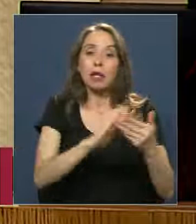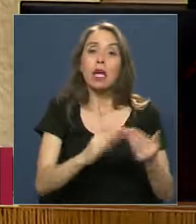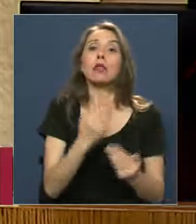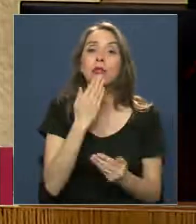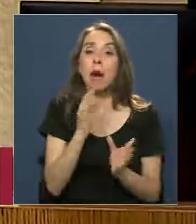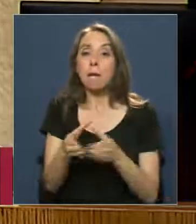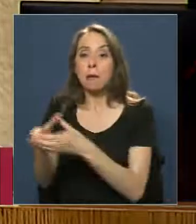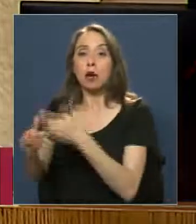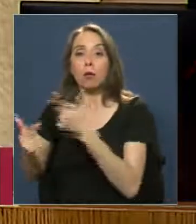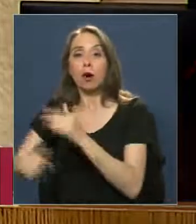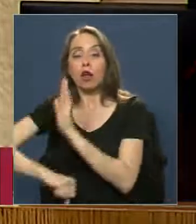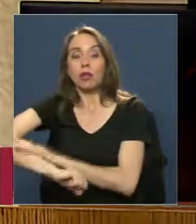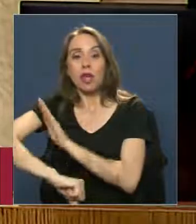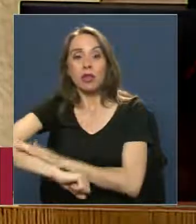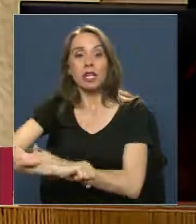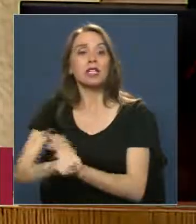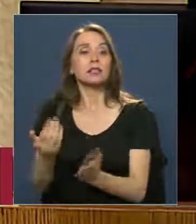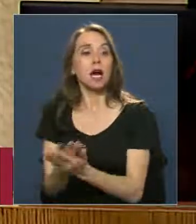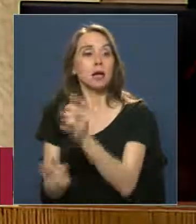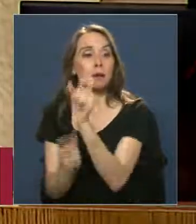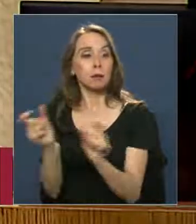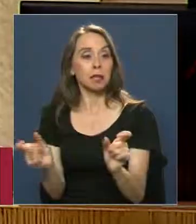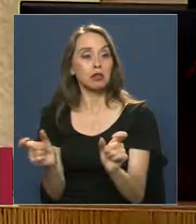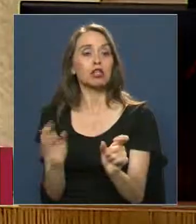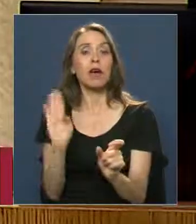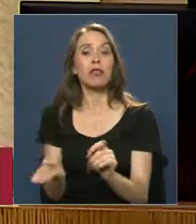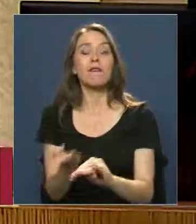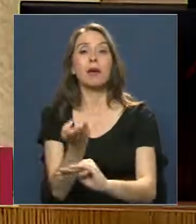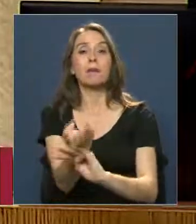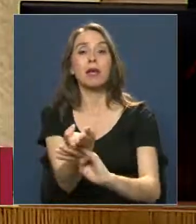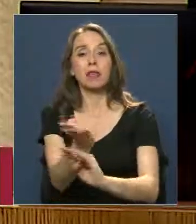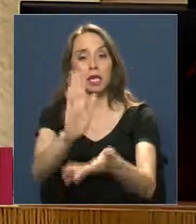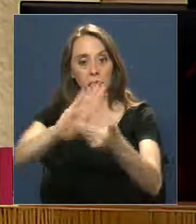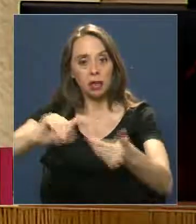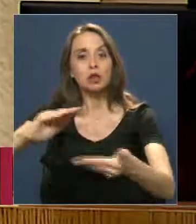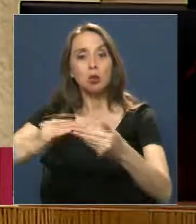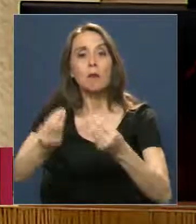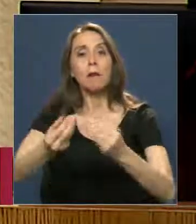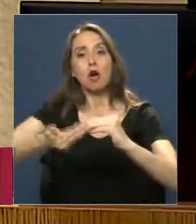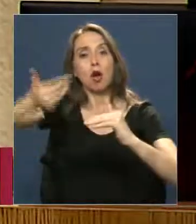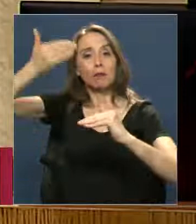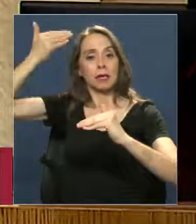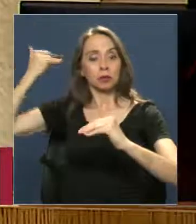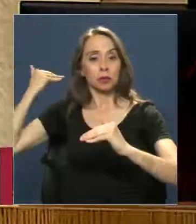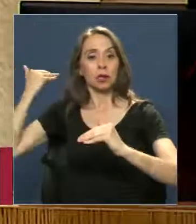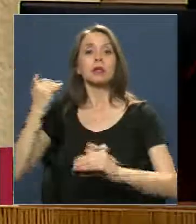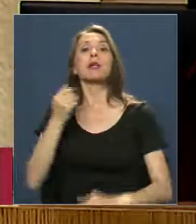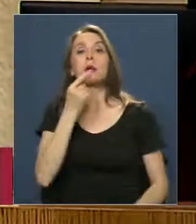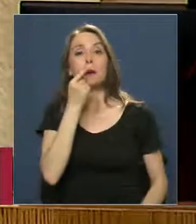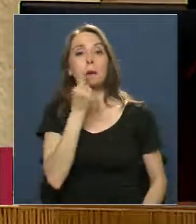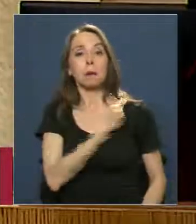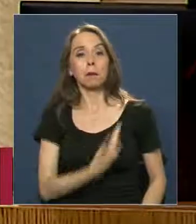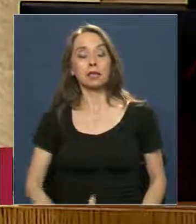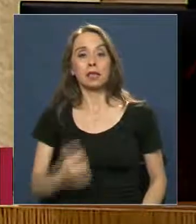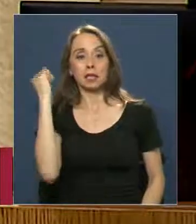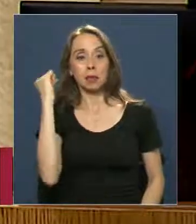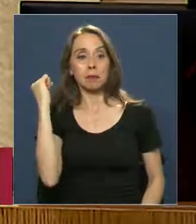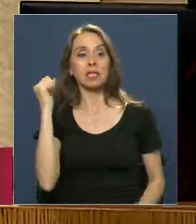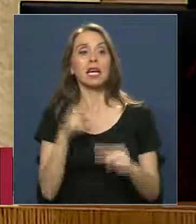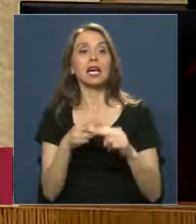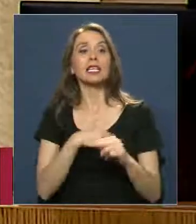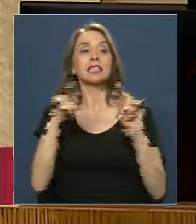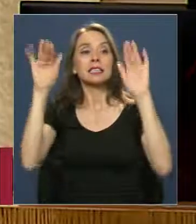derecha, tenemos gente que debiera pedir disculpas. Lo que el presidente Piñera llamaba